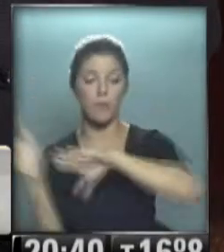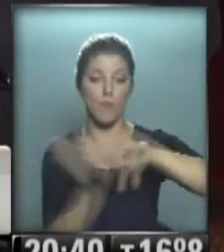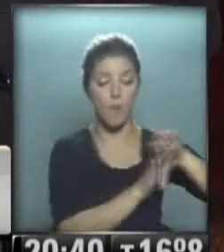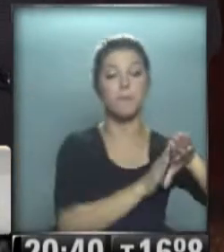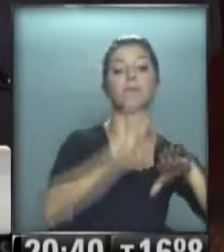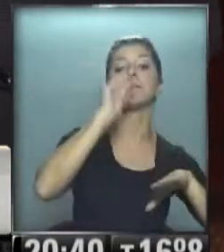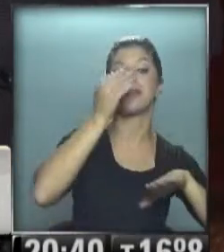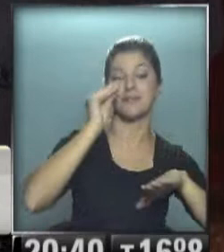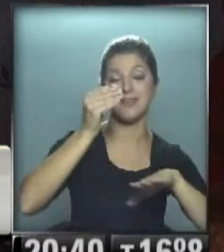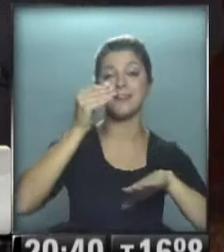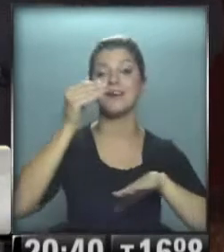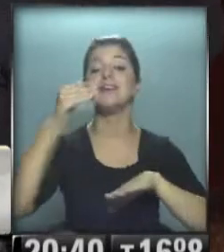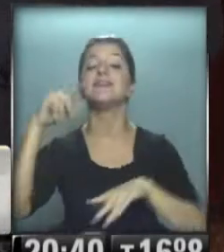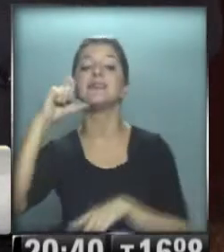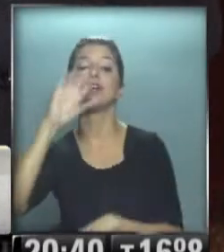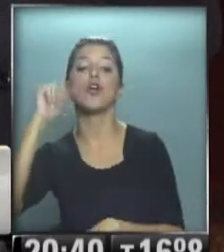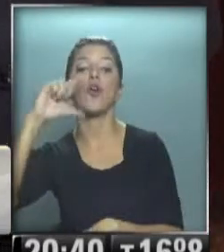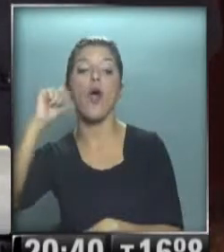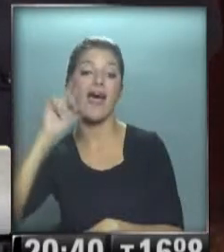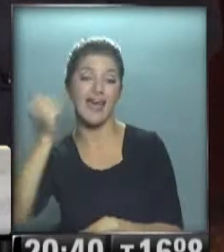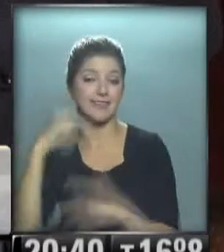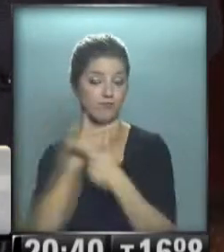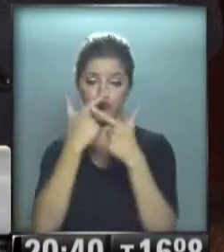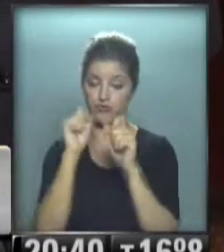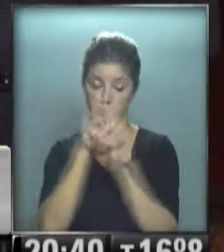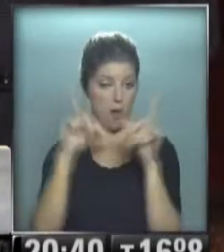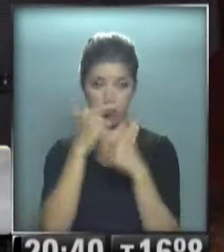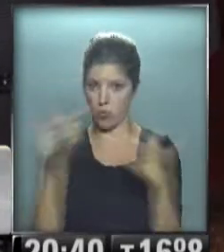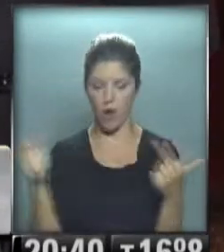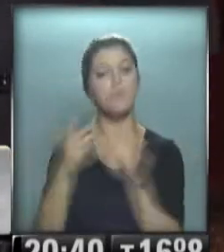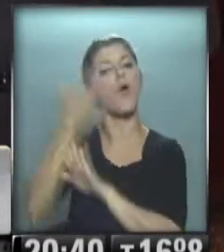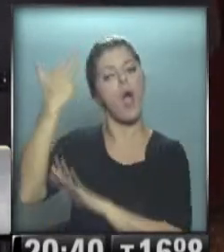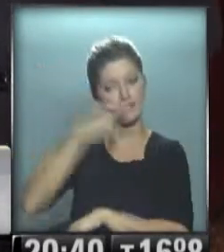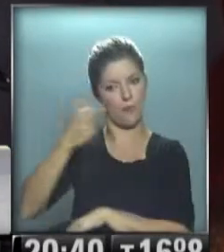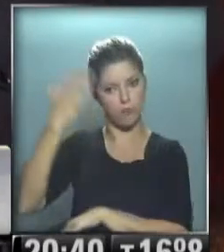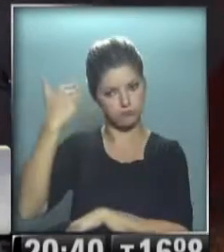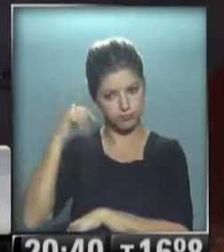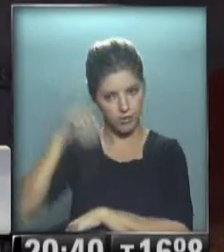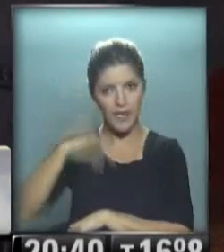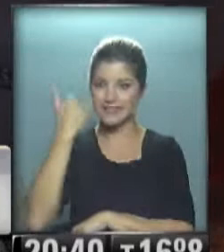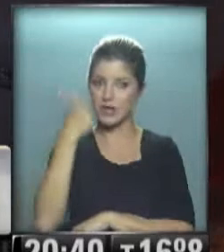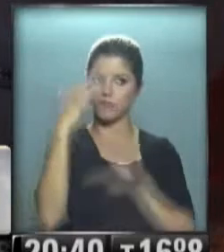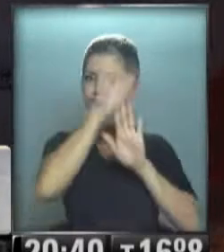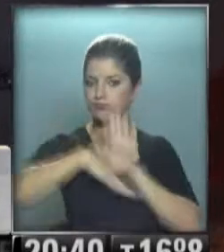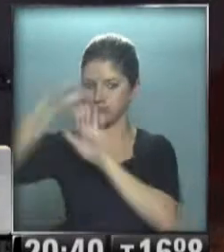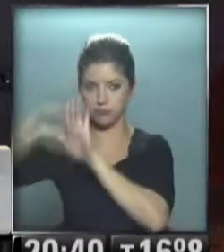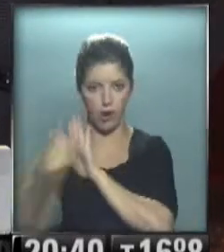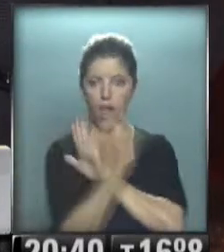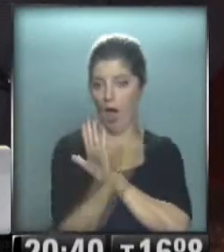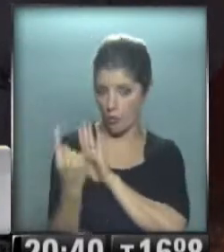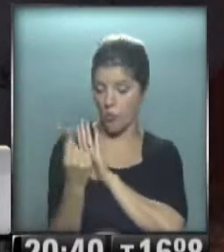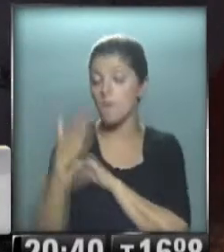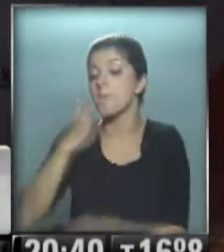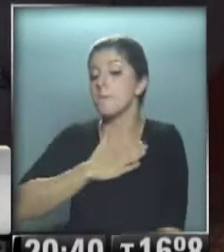presentar ninguna sorpresa porque han presentado en campo durante la semana los titulares. A mí me da la